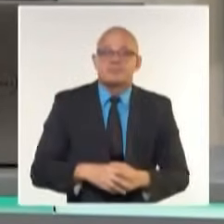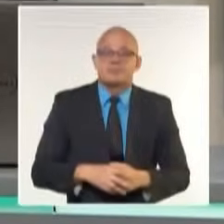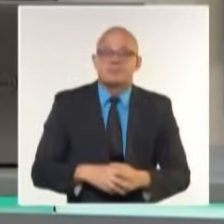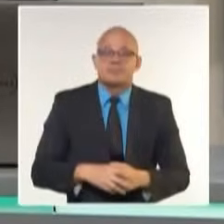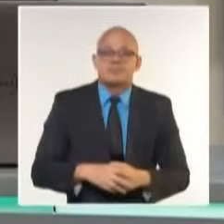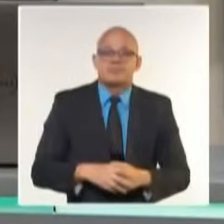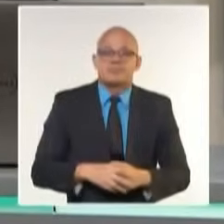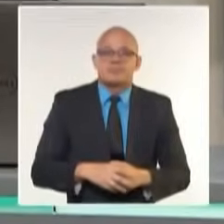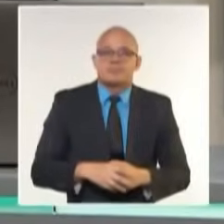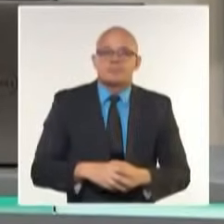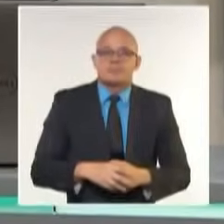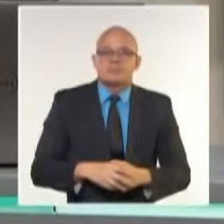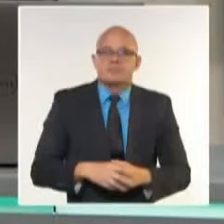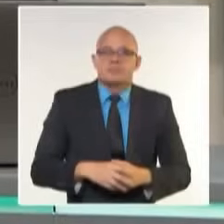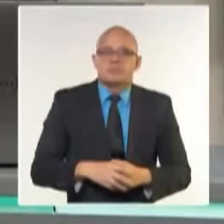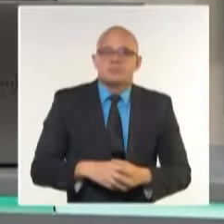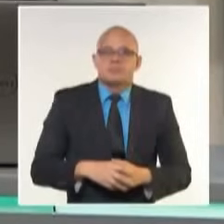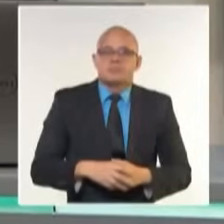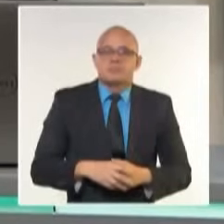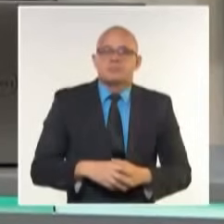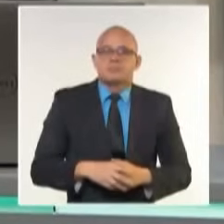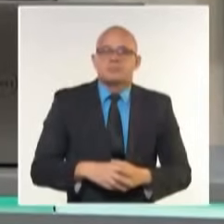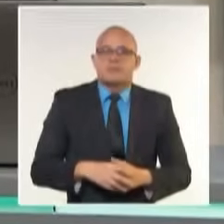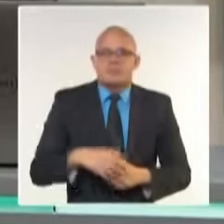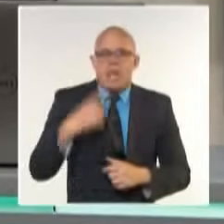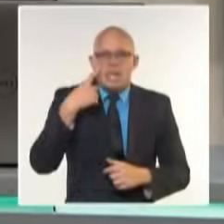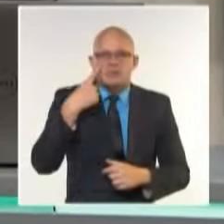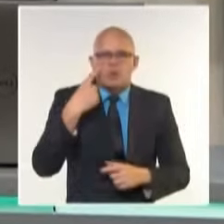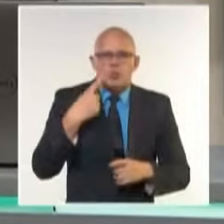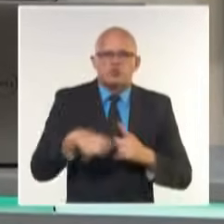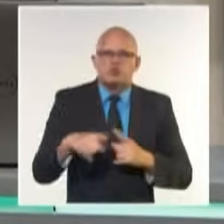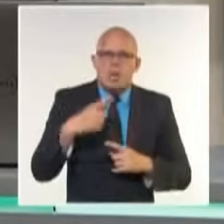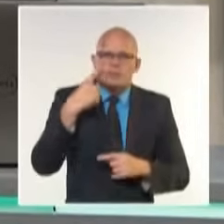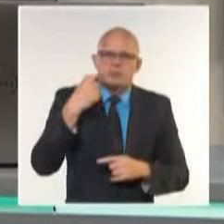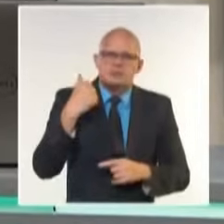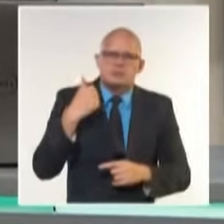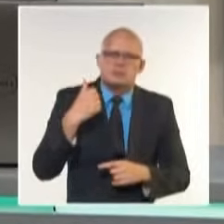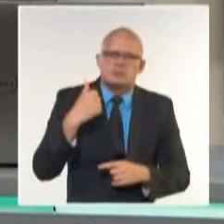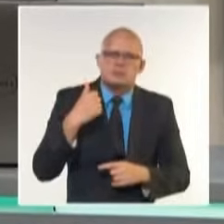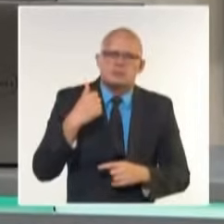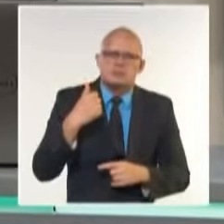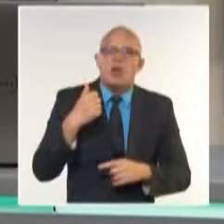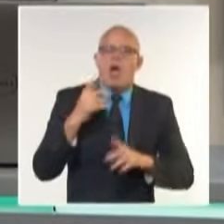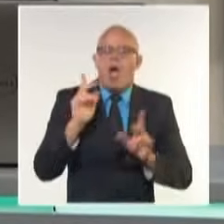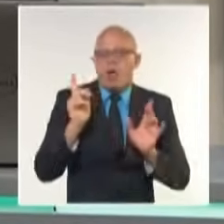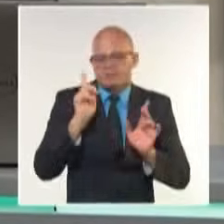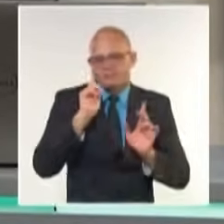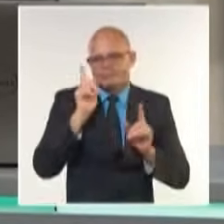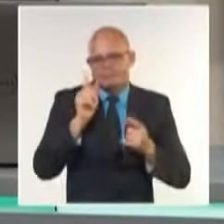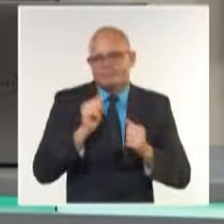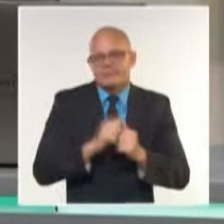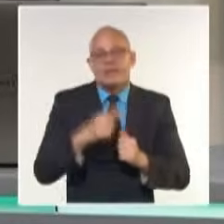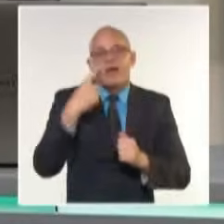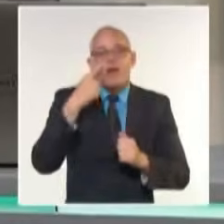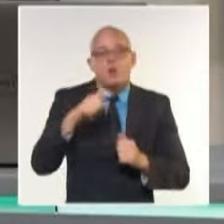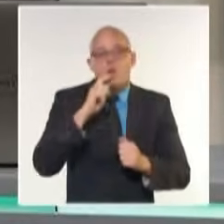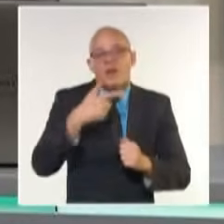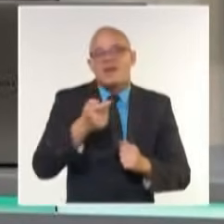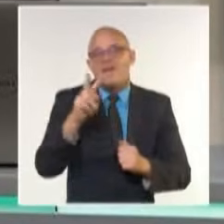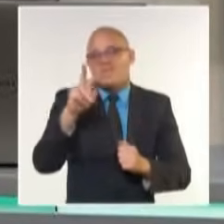al Ministerio de la Industria Alimentaria, sector empresarial. Vamos a ver antes. Y aquí vamos a tener a la Cadena Cubana del Pan de Villa